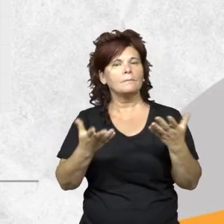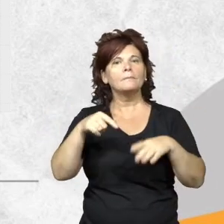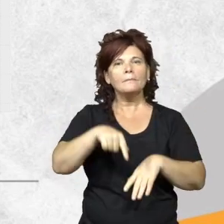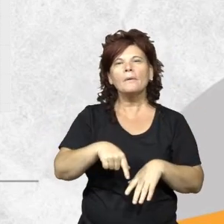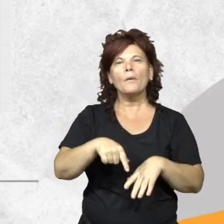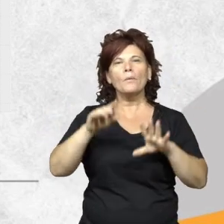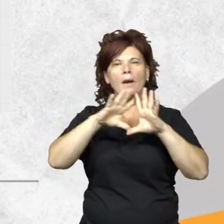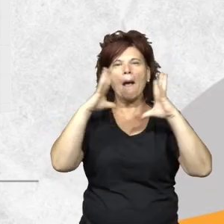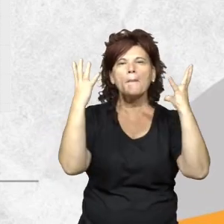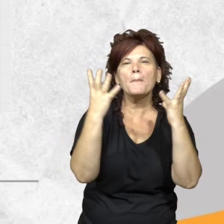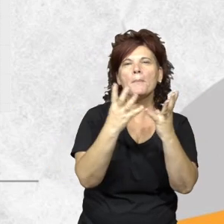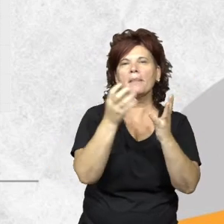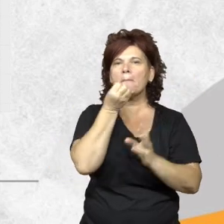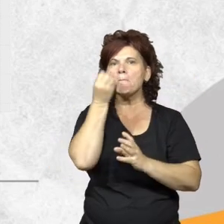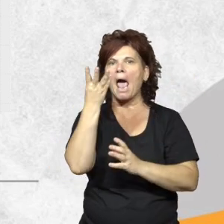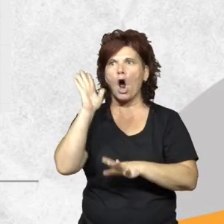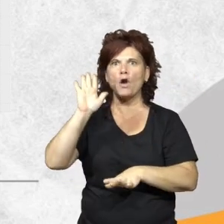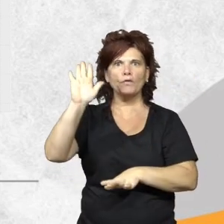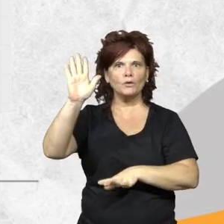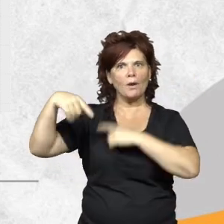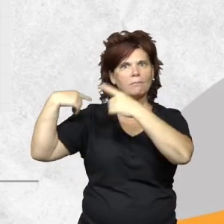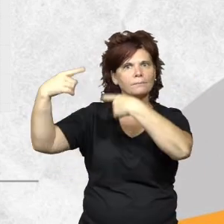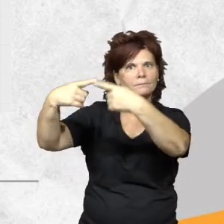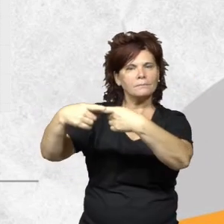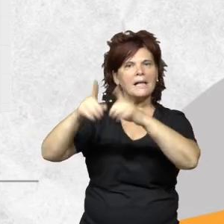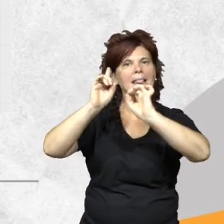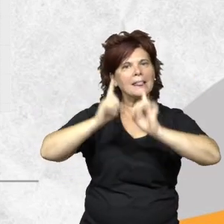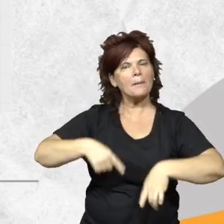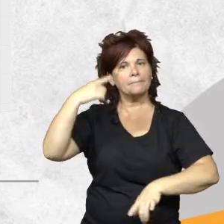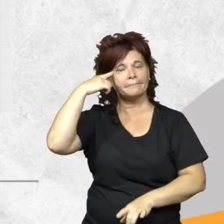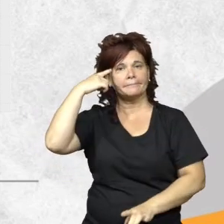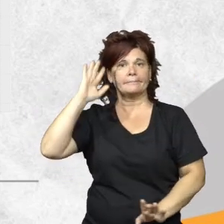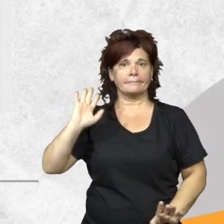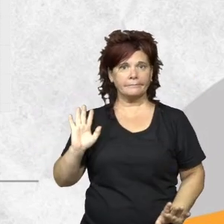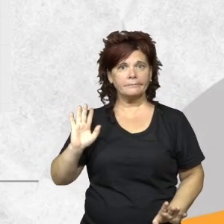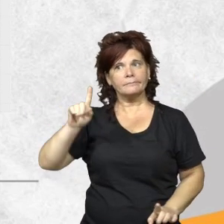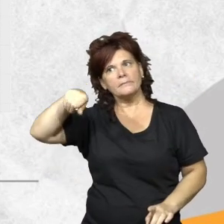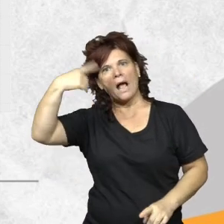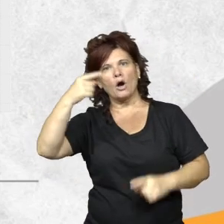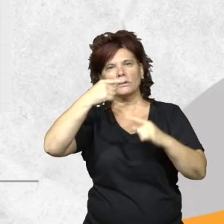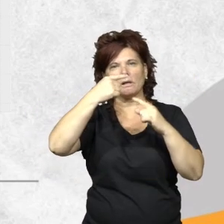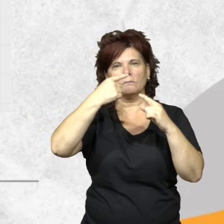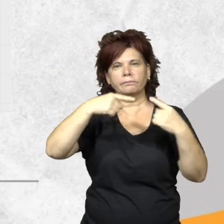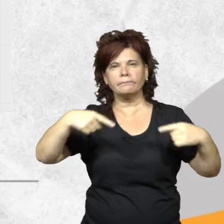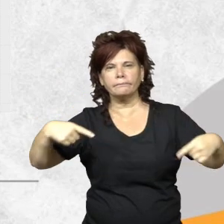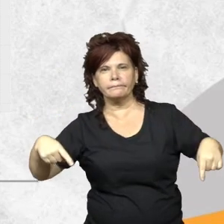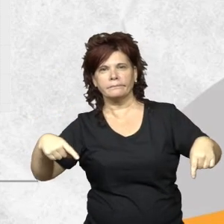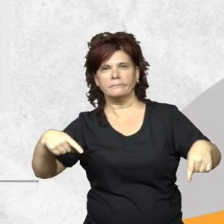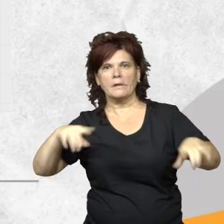ambiente igual o mejor a las futuras generaciones, pero también pensemos en las demás especies con las que compartimos el